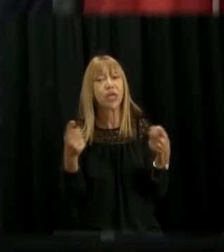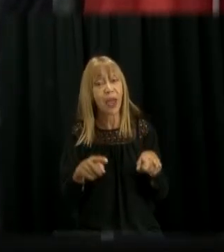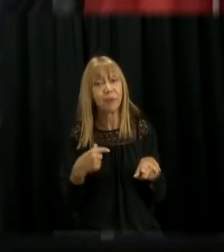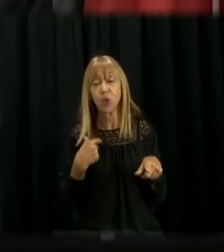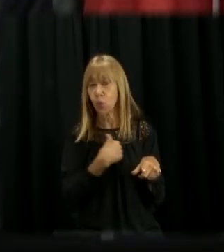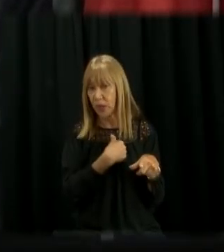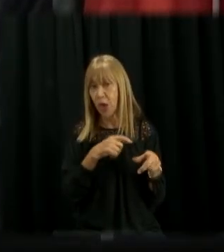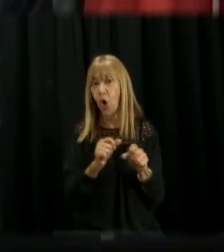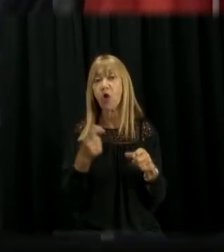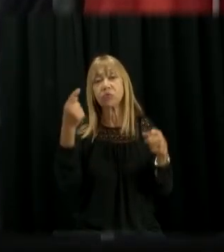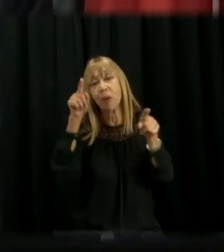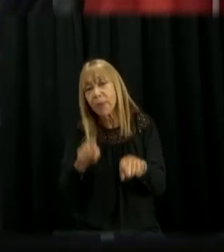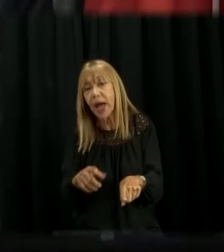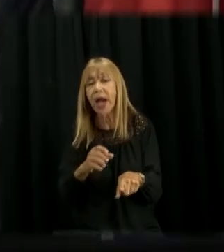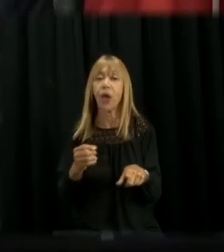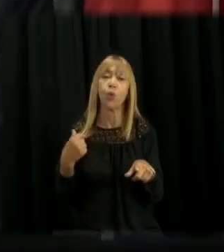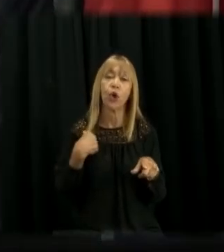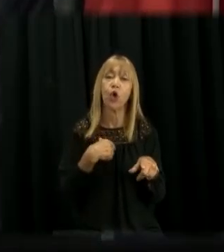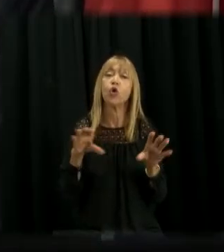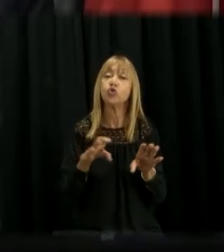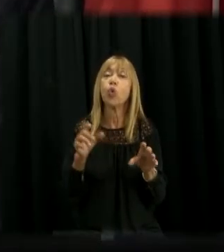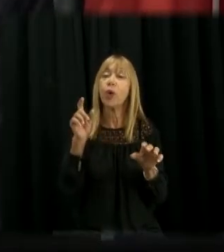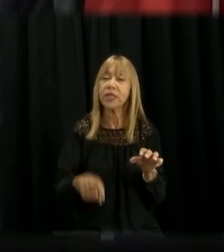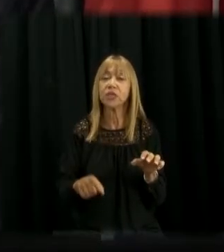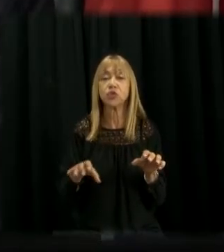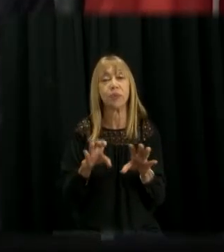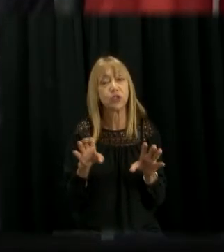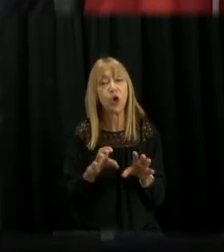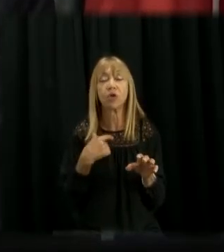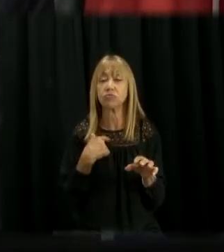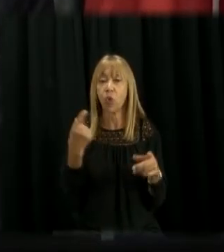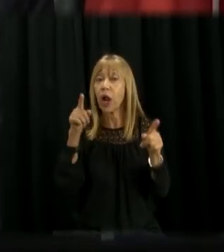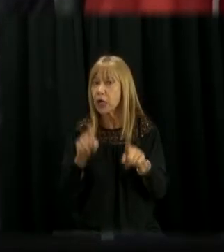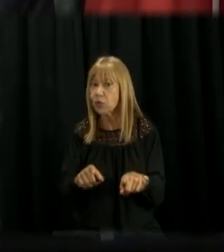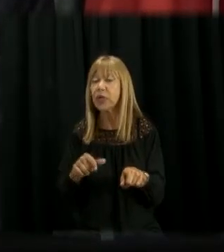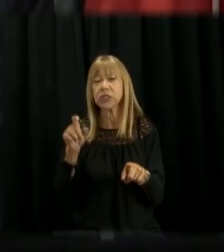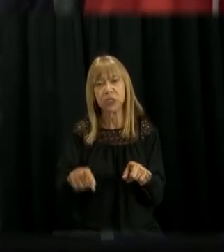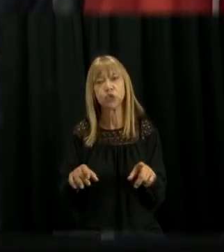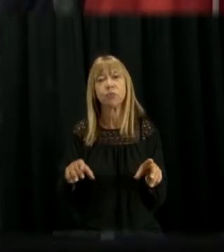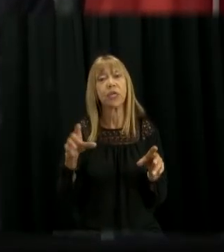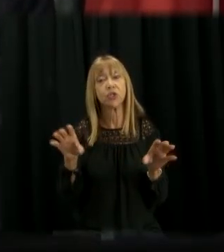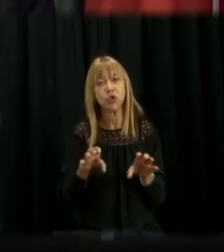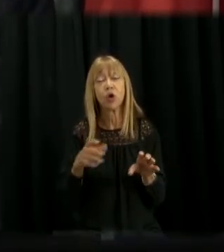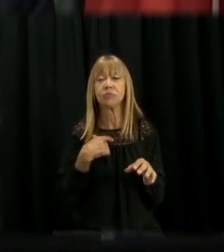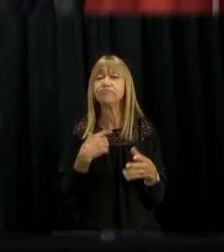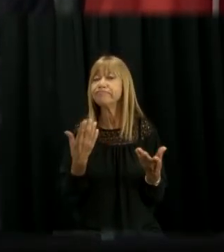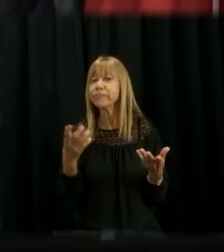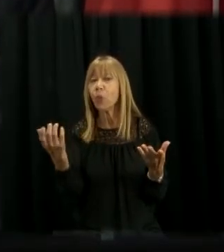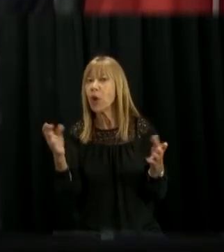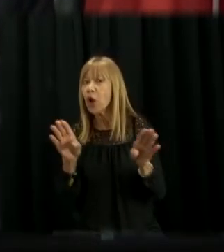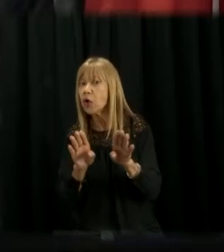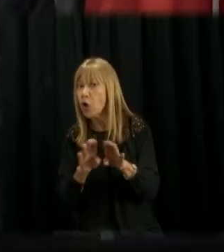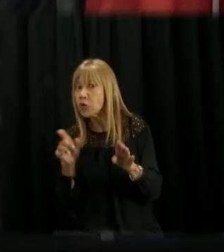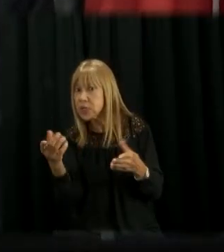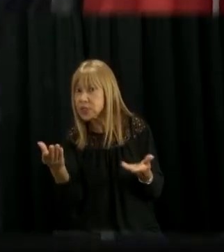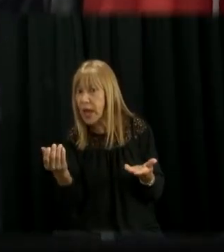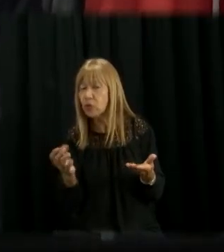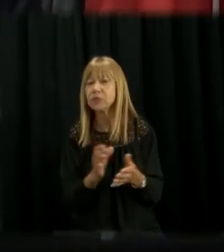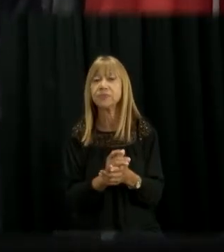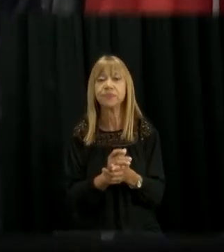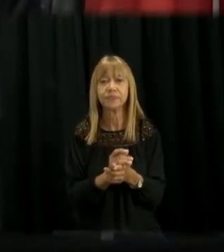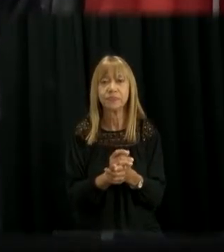que estos asuntos se den. Vamos a hacer todo lo que hay que hacer y todos estemos de acuerdo. Si